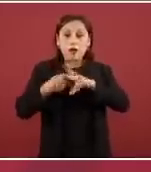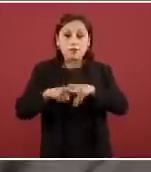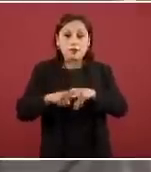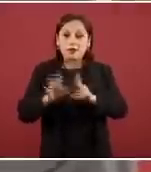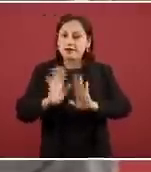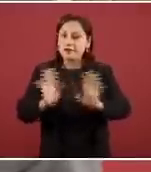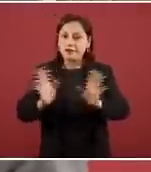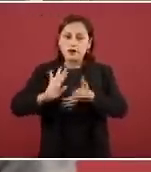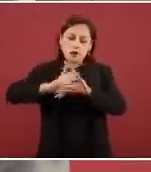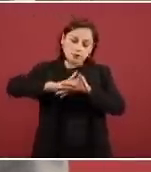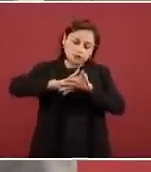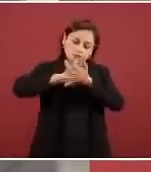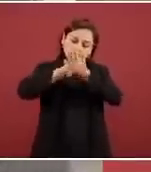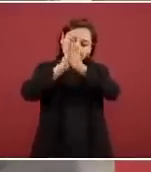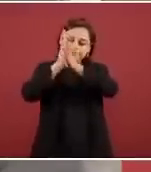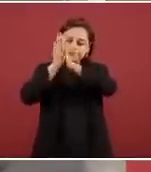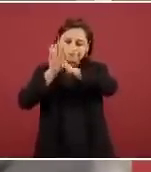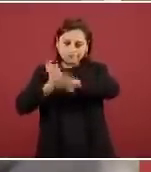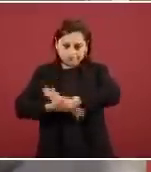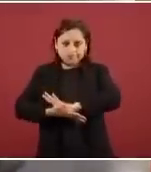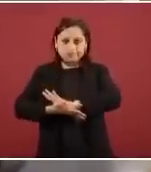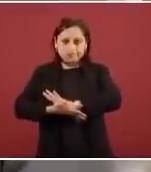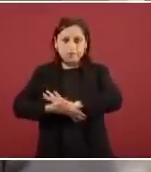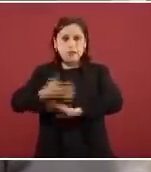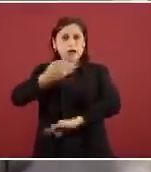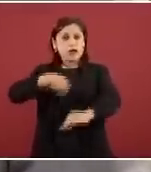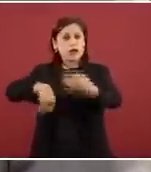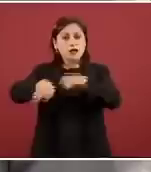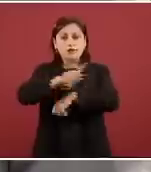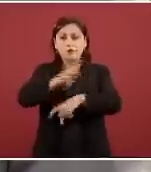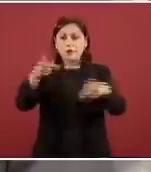necesitamos todos seguir ayudando.